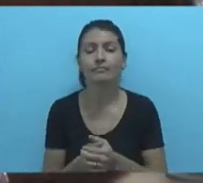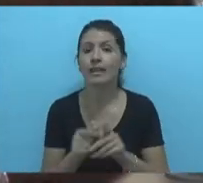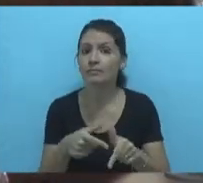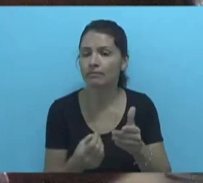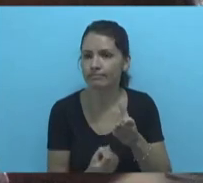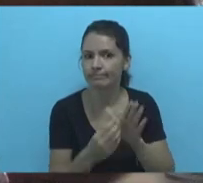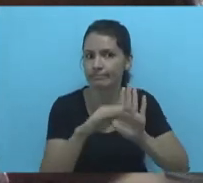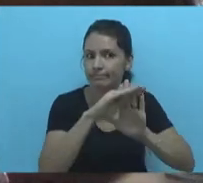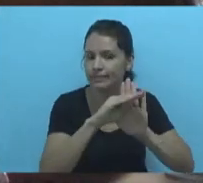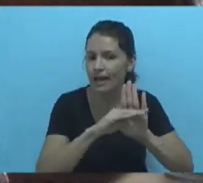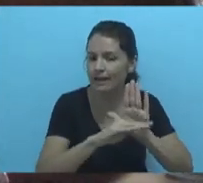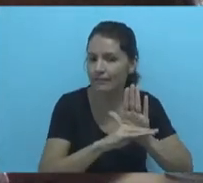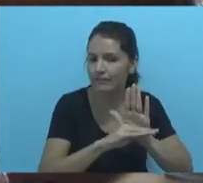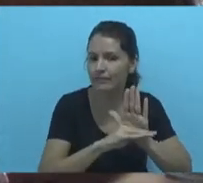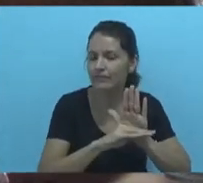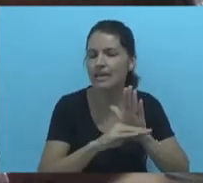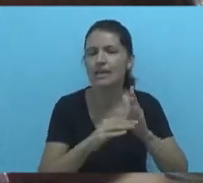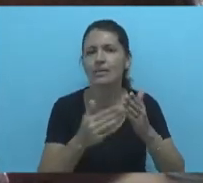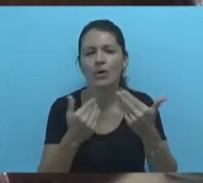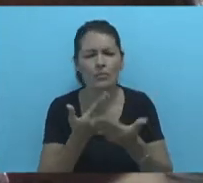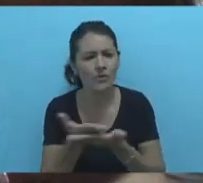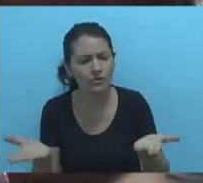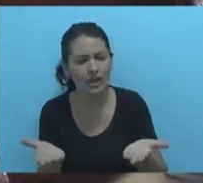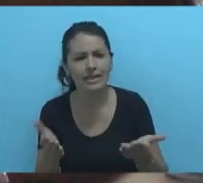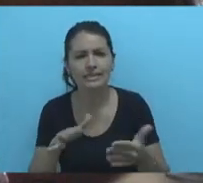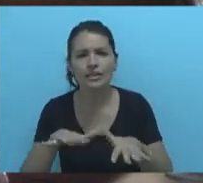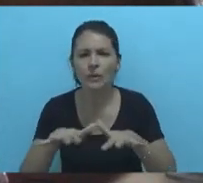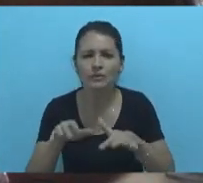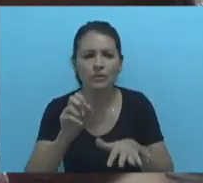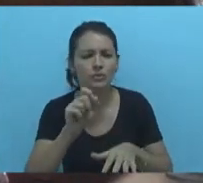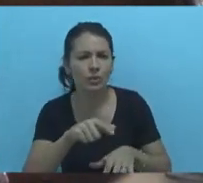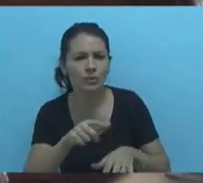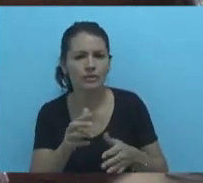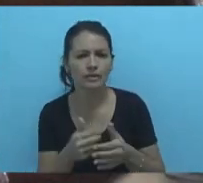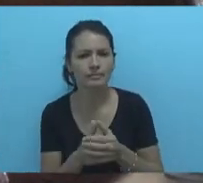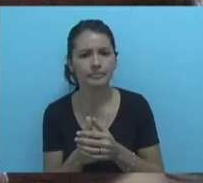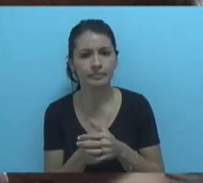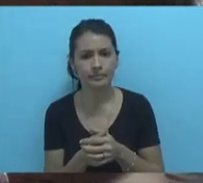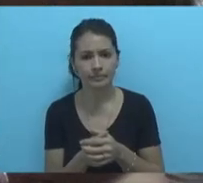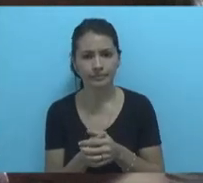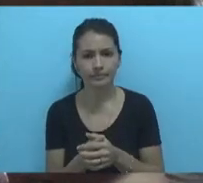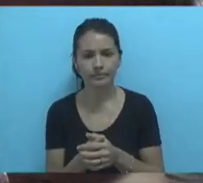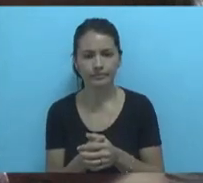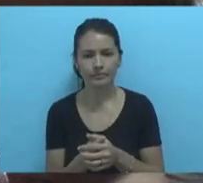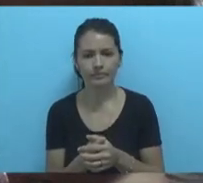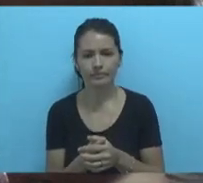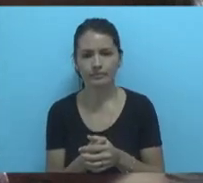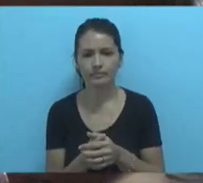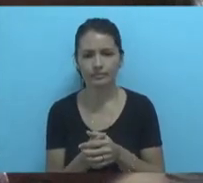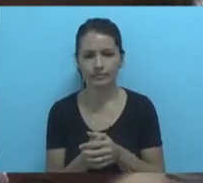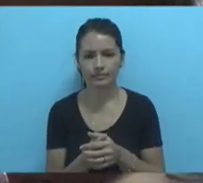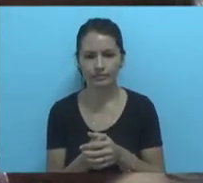las acciones de los distintos niveles del Estado, de lo municipal, lo provincial y lo nacional en un mismo plano, en un mismo sistema